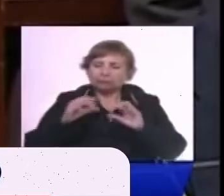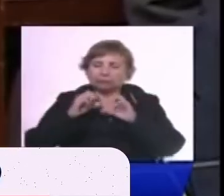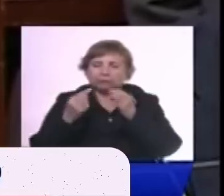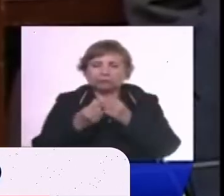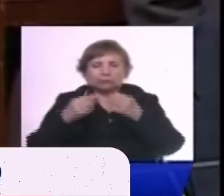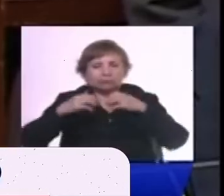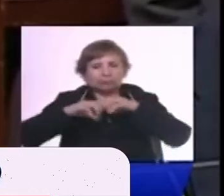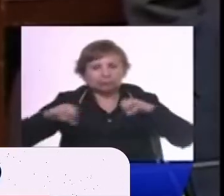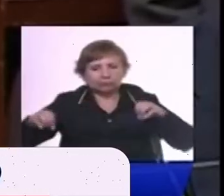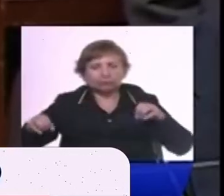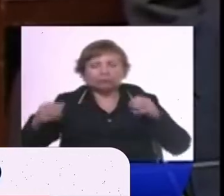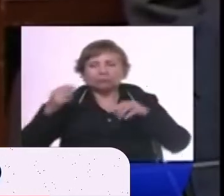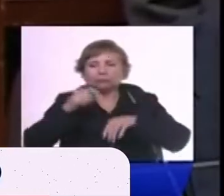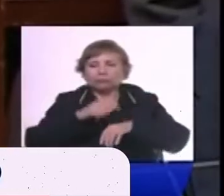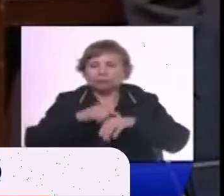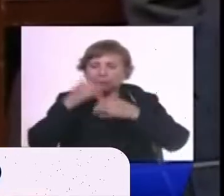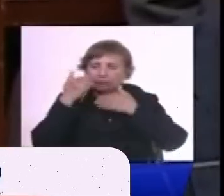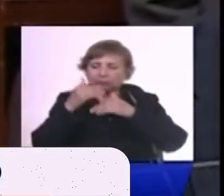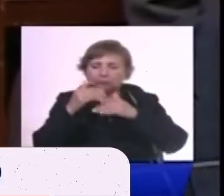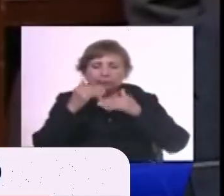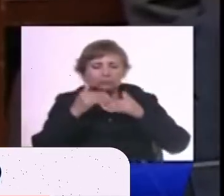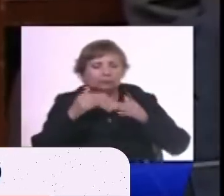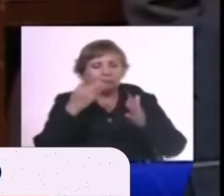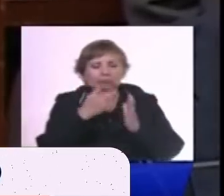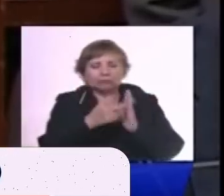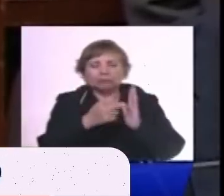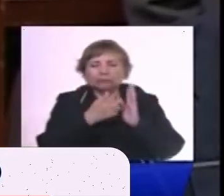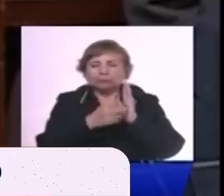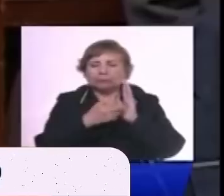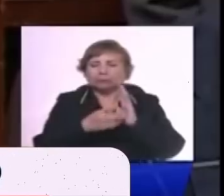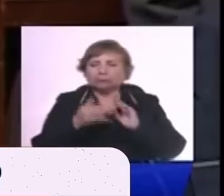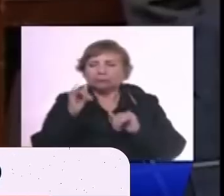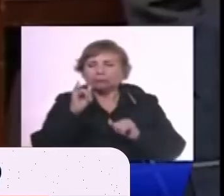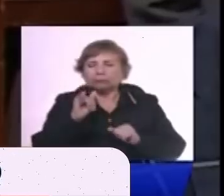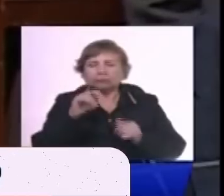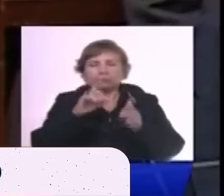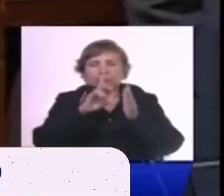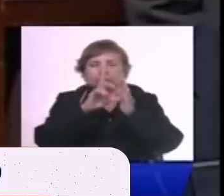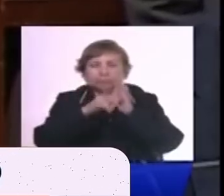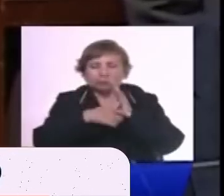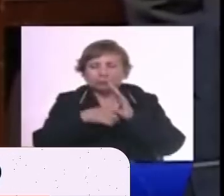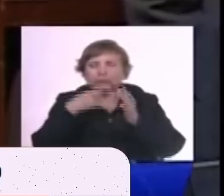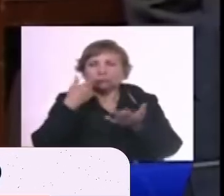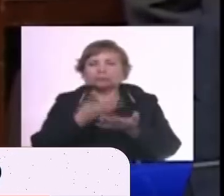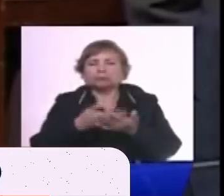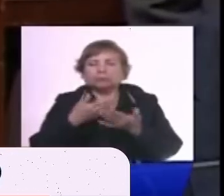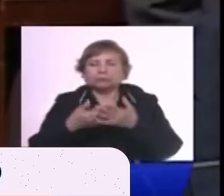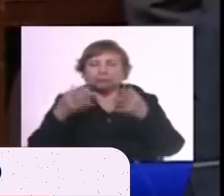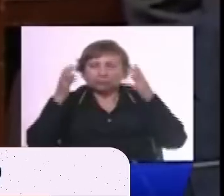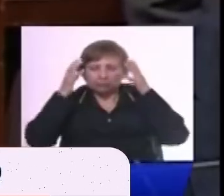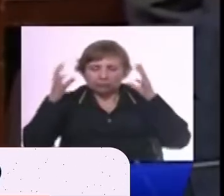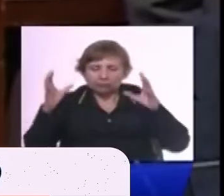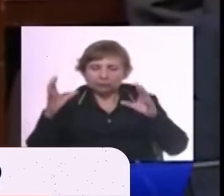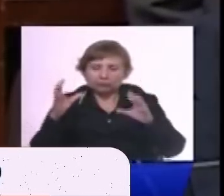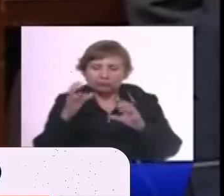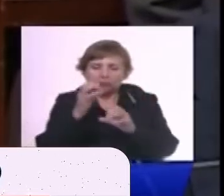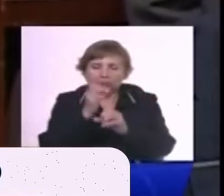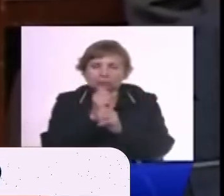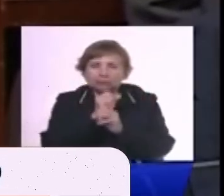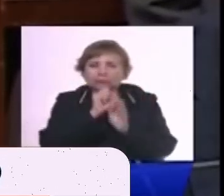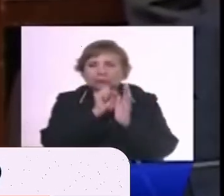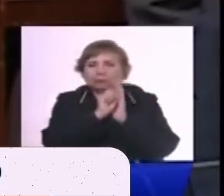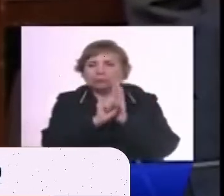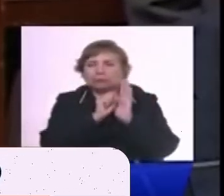separado, tomar un tiempo para poder escuchar sus propuestas y luego de eso poder tratar de consensuar un texto